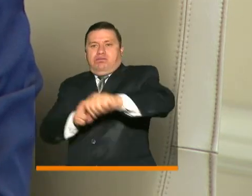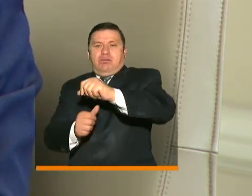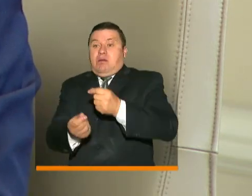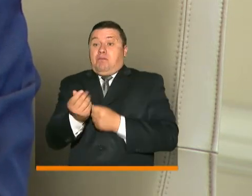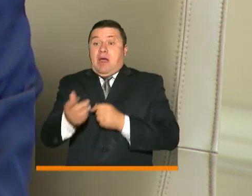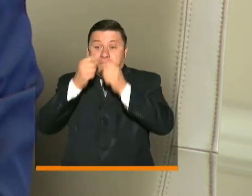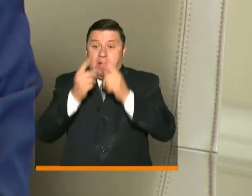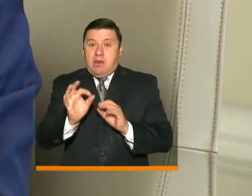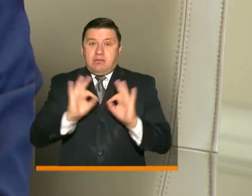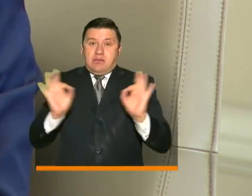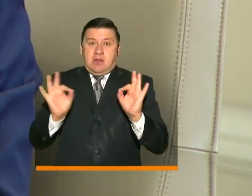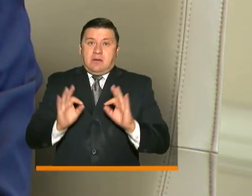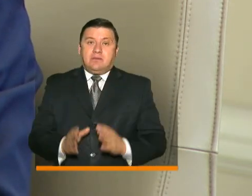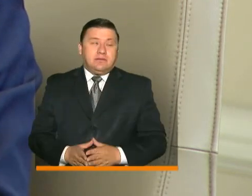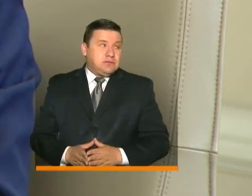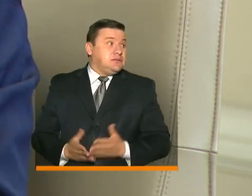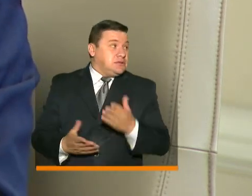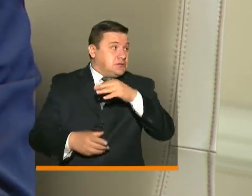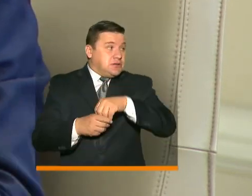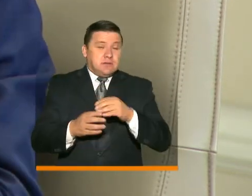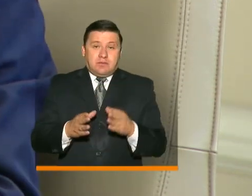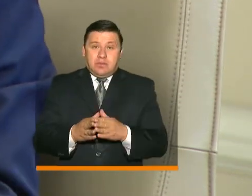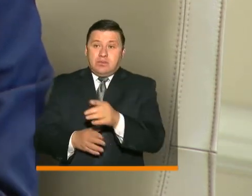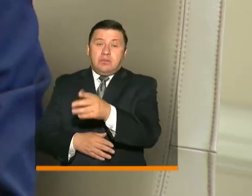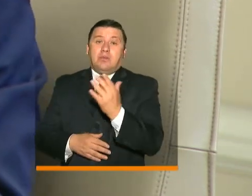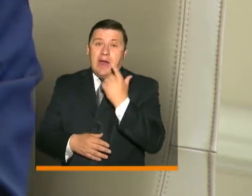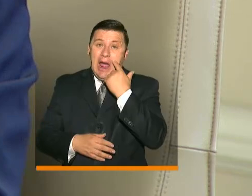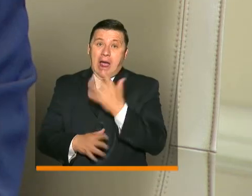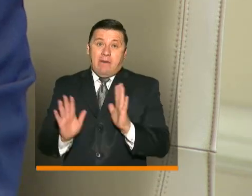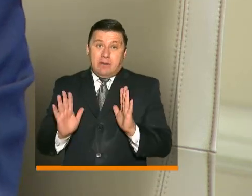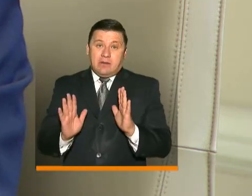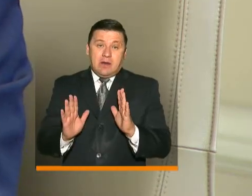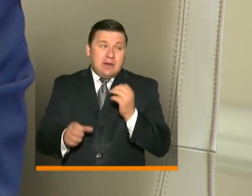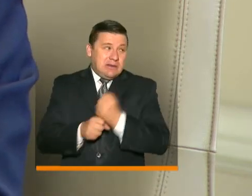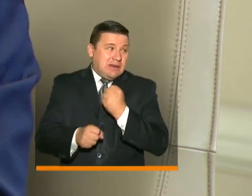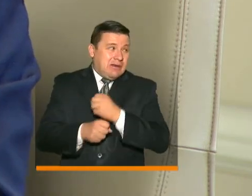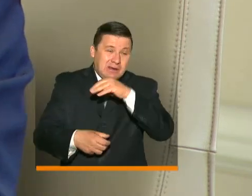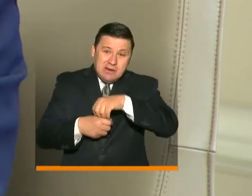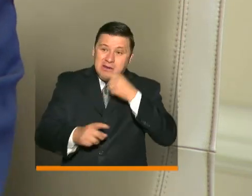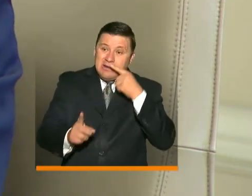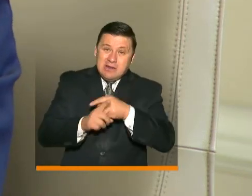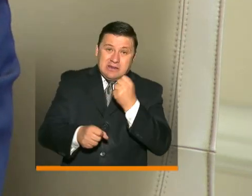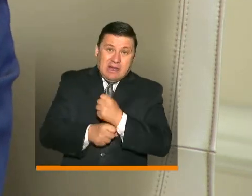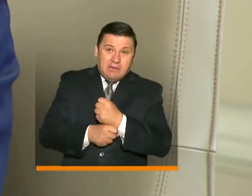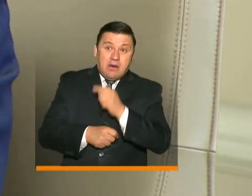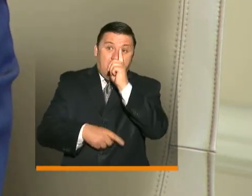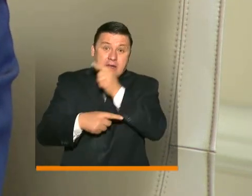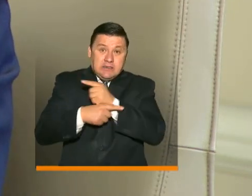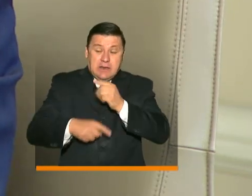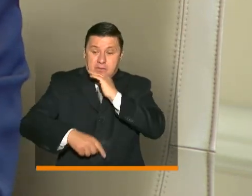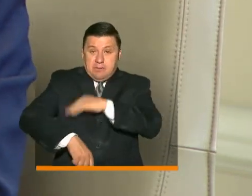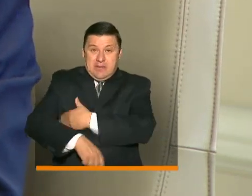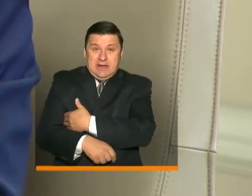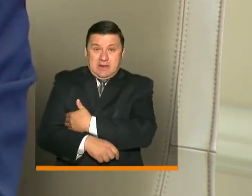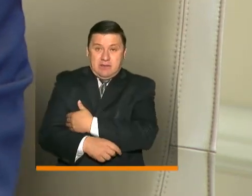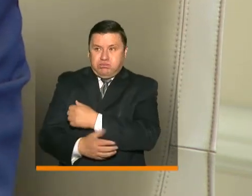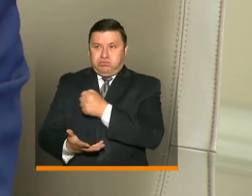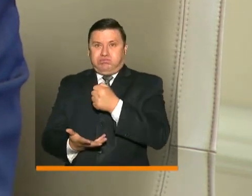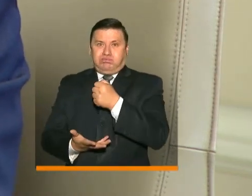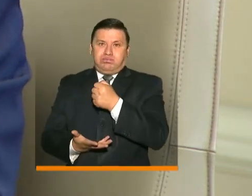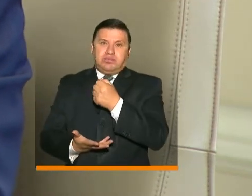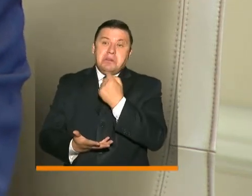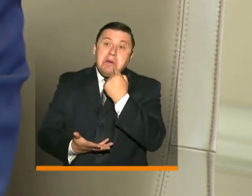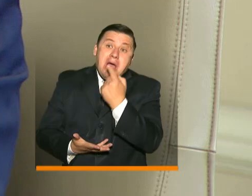este segundo semestre. De la misma manera, vamos a trabajar y en la próxima semana con el Ministerio de Hacienda